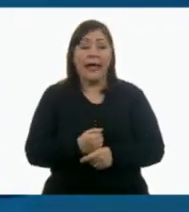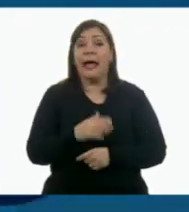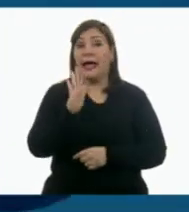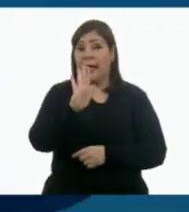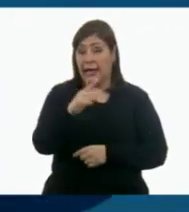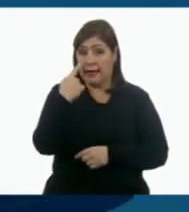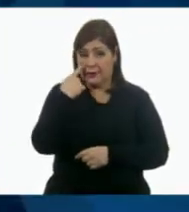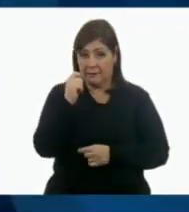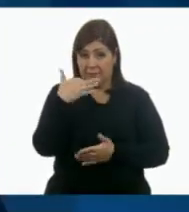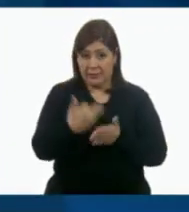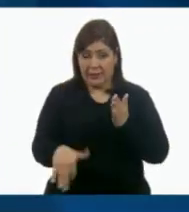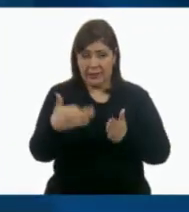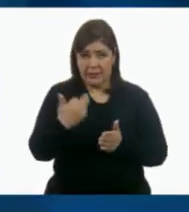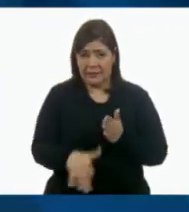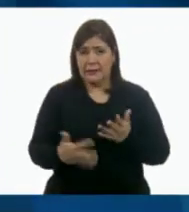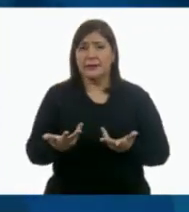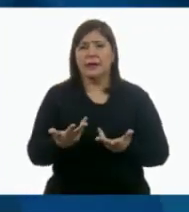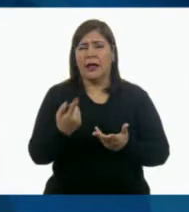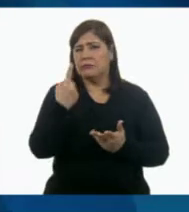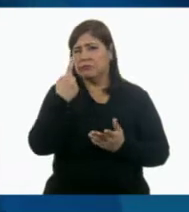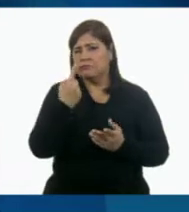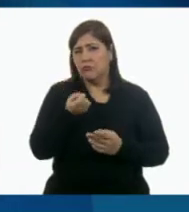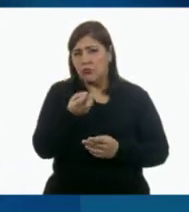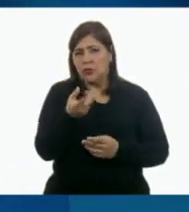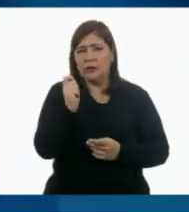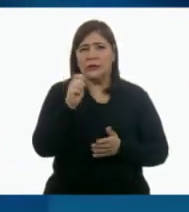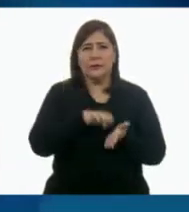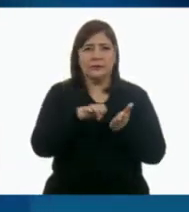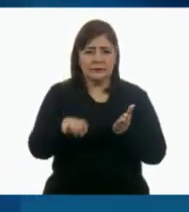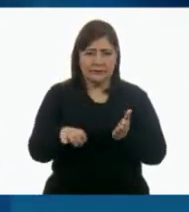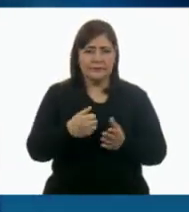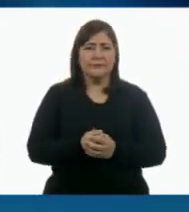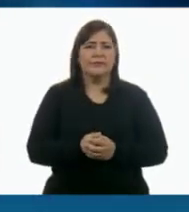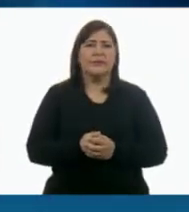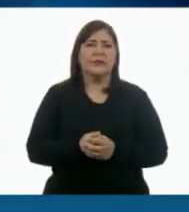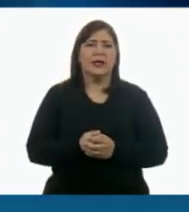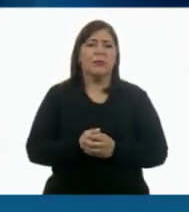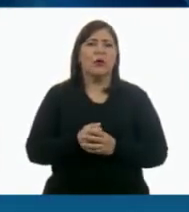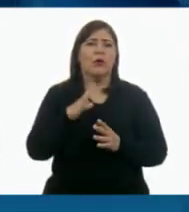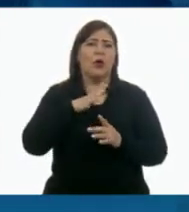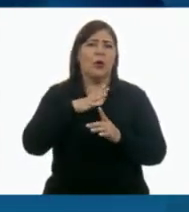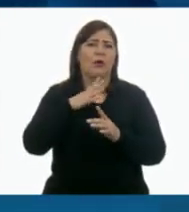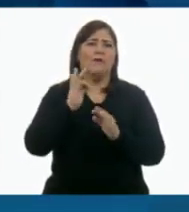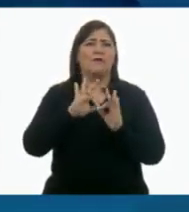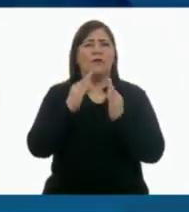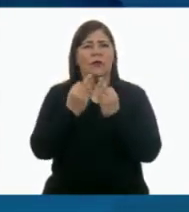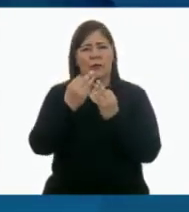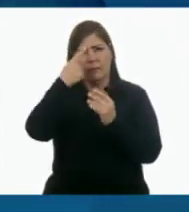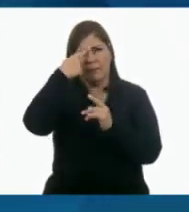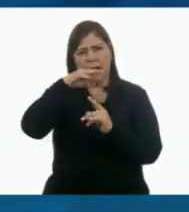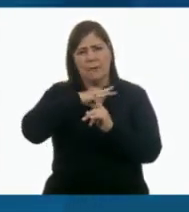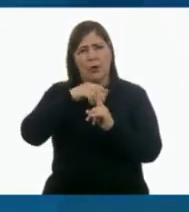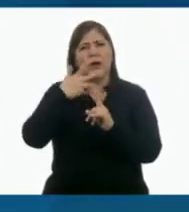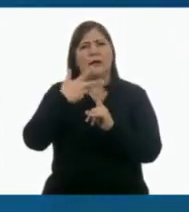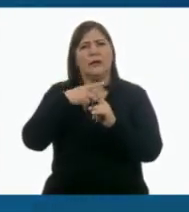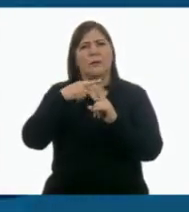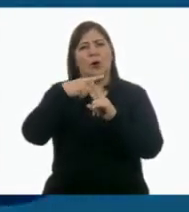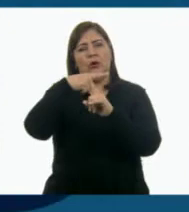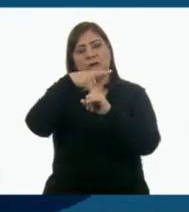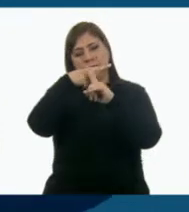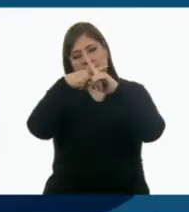Faltaría un ejemplo de un tipo de recta secante